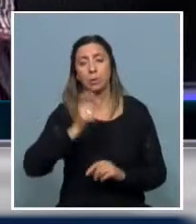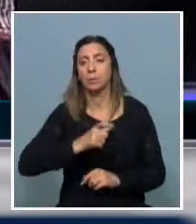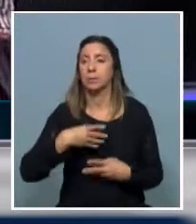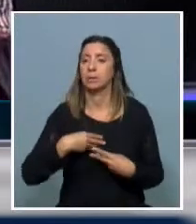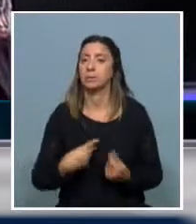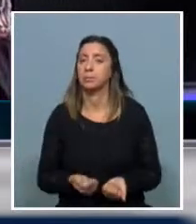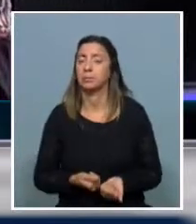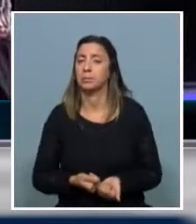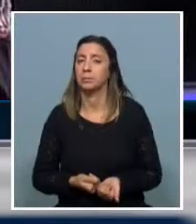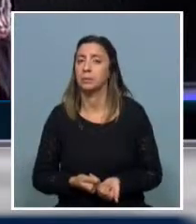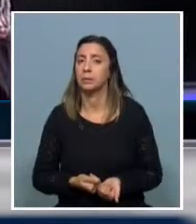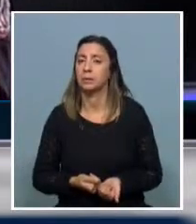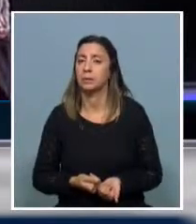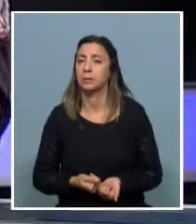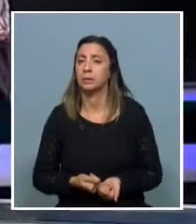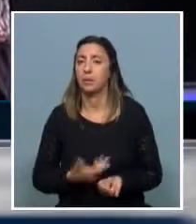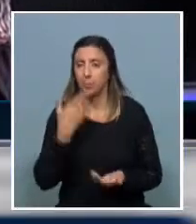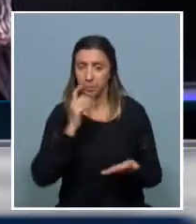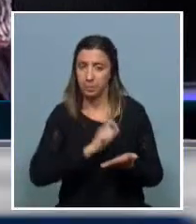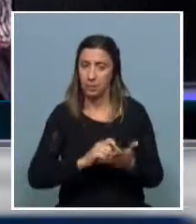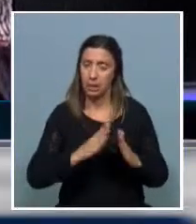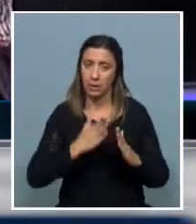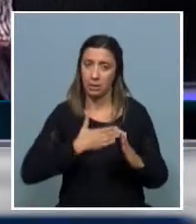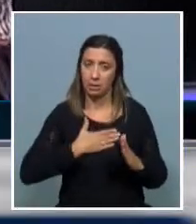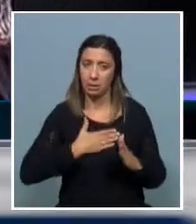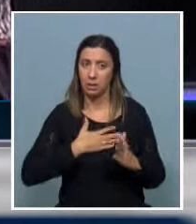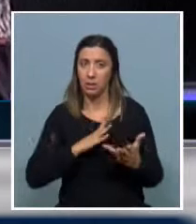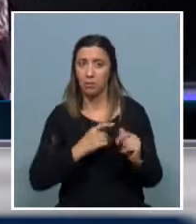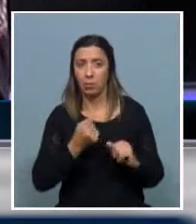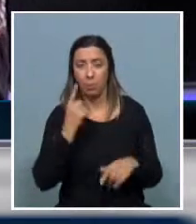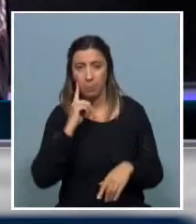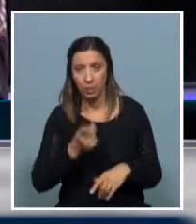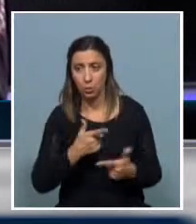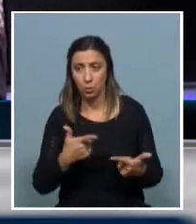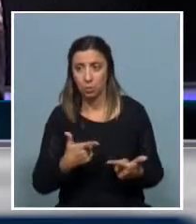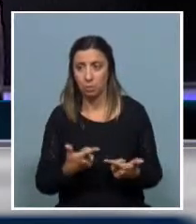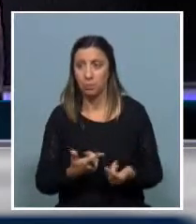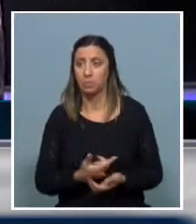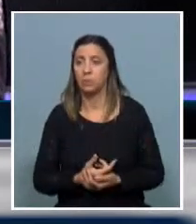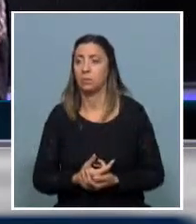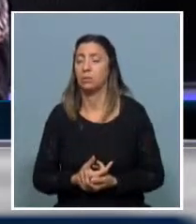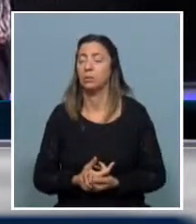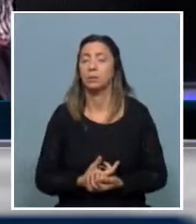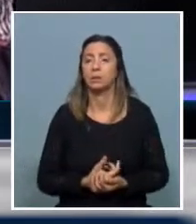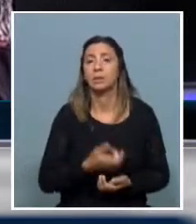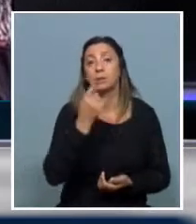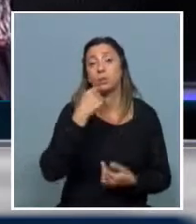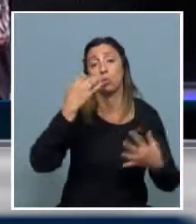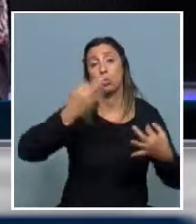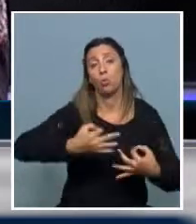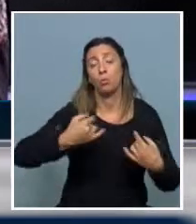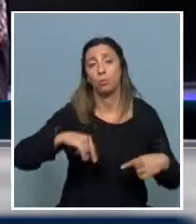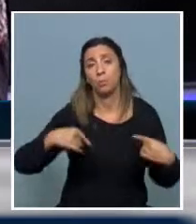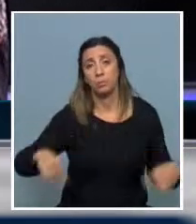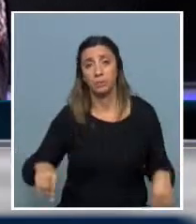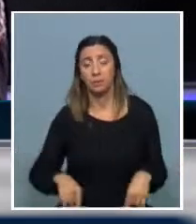siente que escrituremos la casa porque de esa manera no hay riesgo de nada. No hay riesgo de nada, aunque no esté escriturada, si yo cumplo con lo